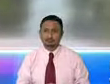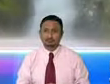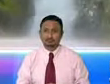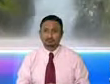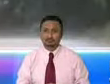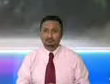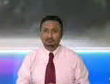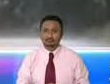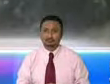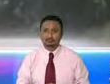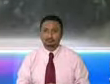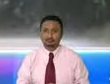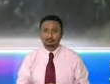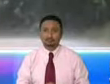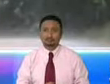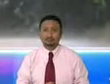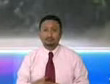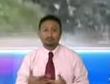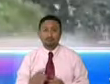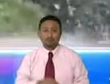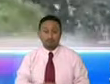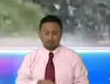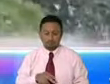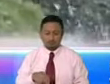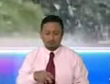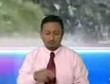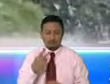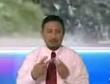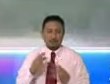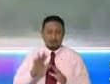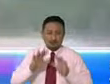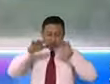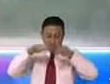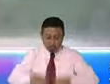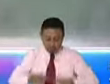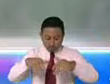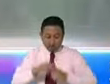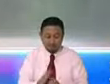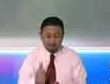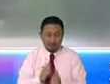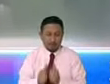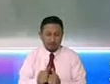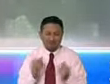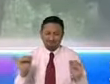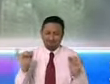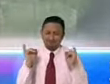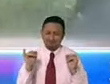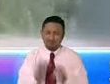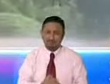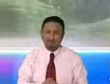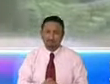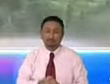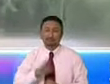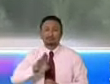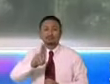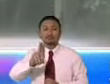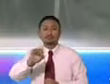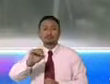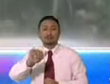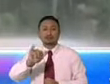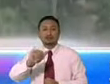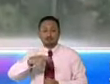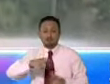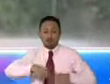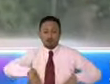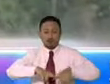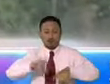Y luego realizar caminatas, visitas a las cascadas y deporte de aventura. Bucay es un local turístico